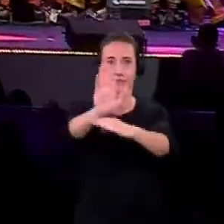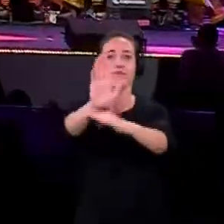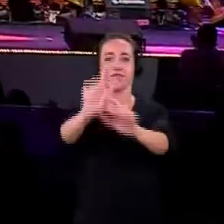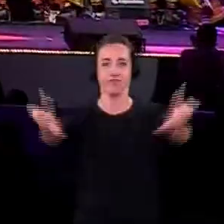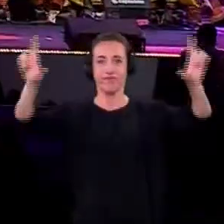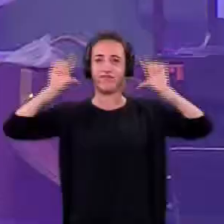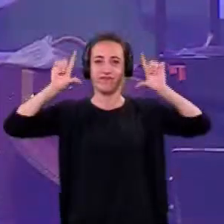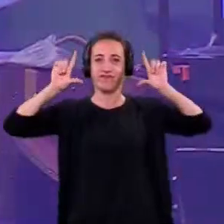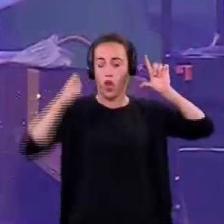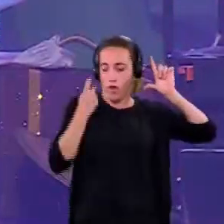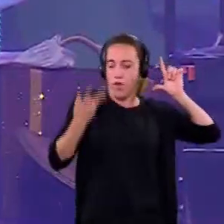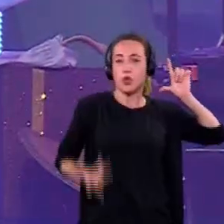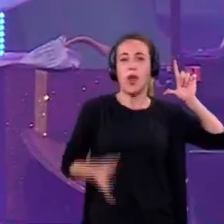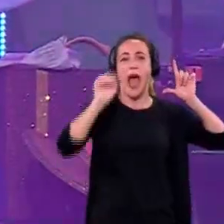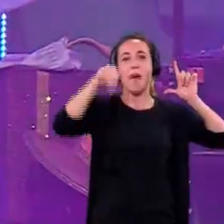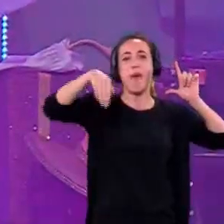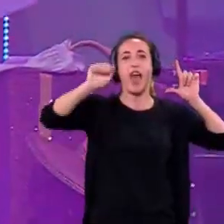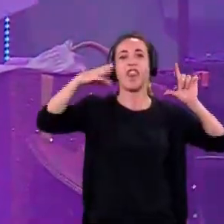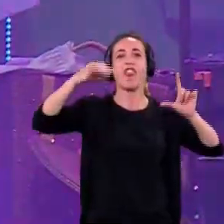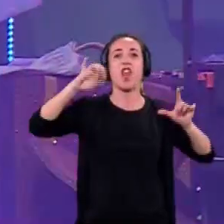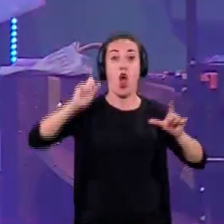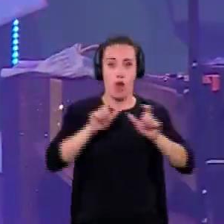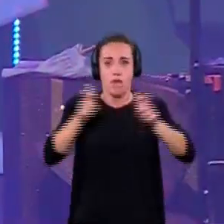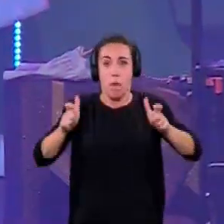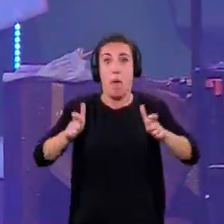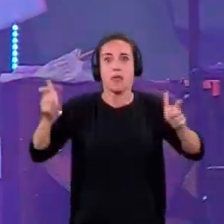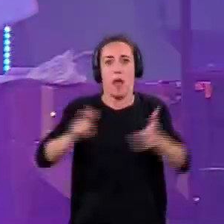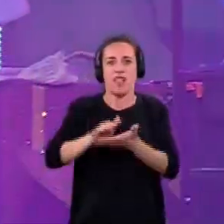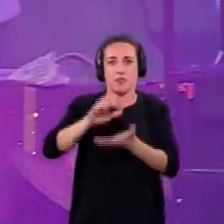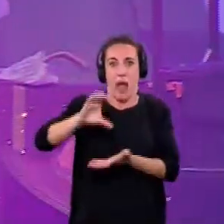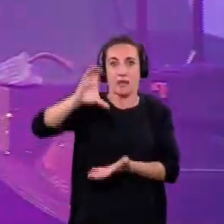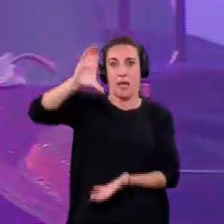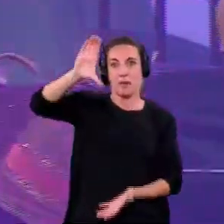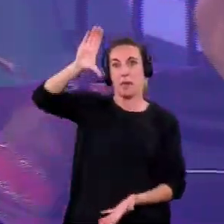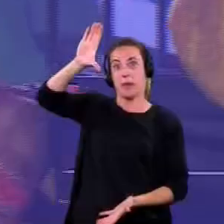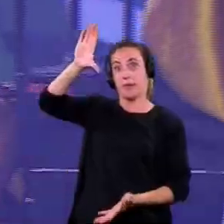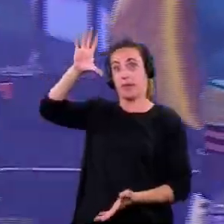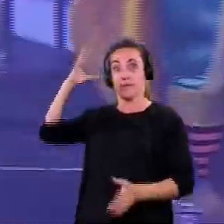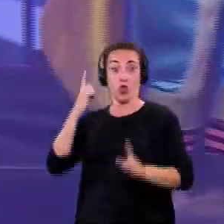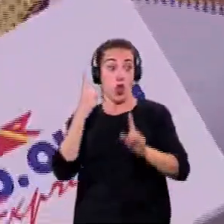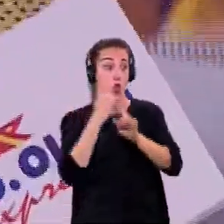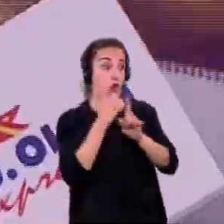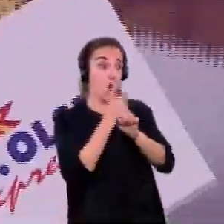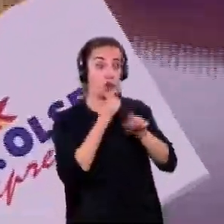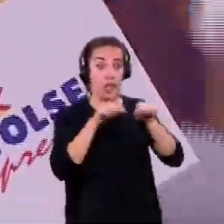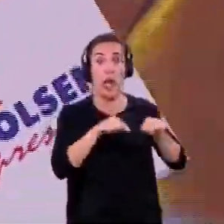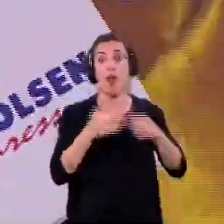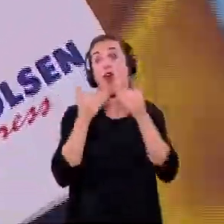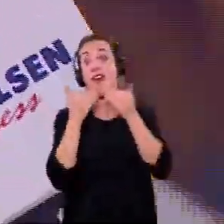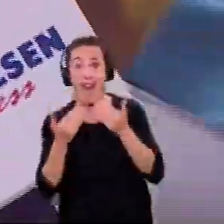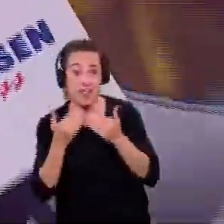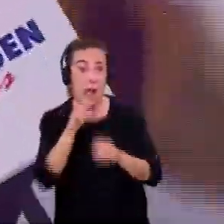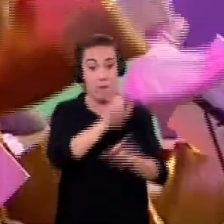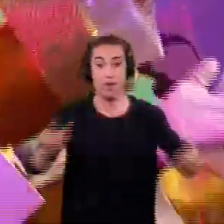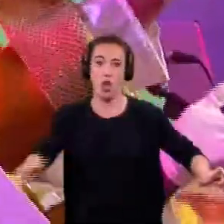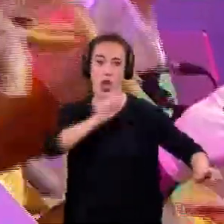La fortuna de Amancio aumentó nuevamente, con talleres en Asia explotando a la gente,